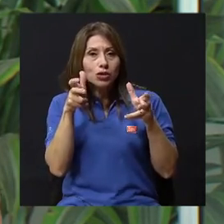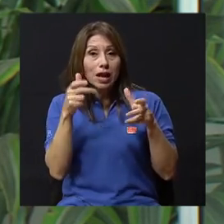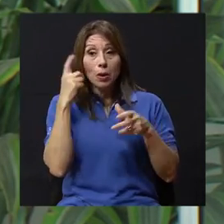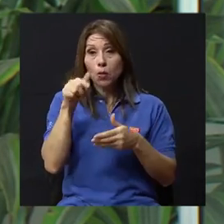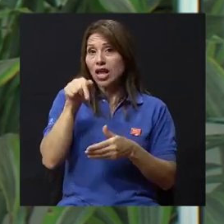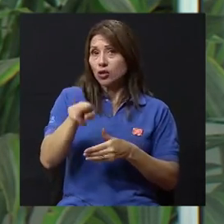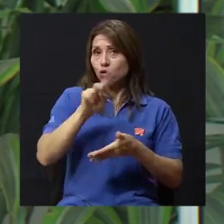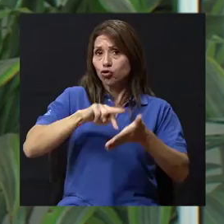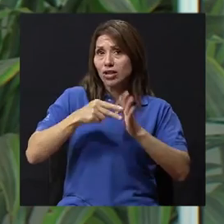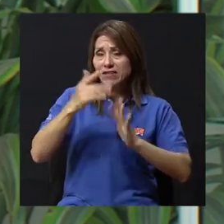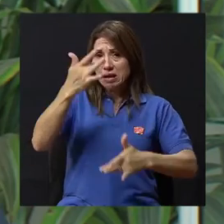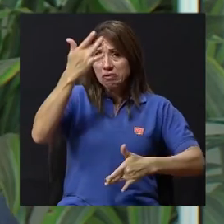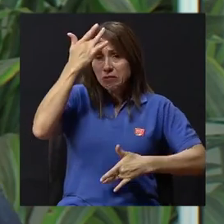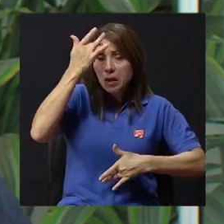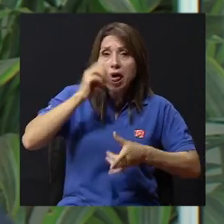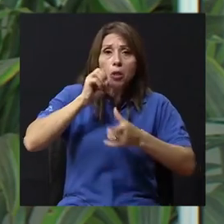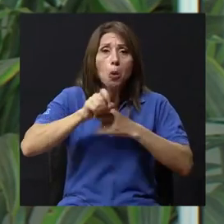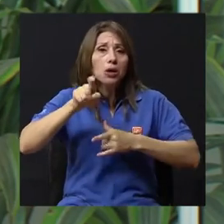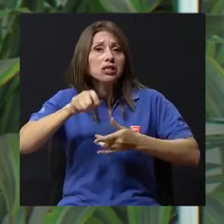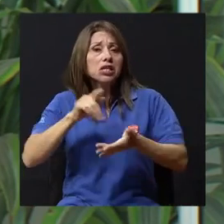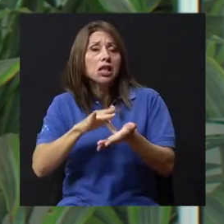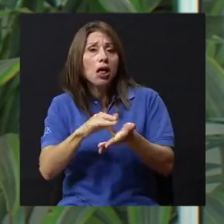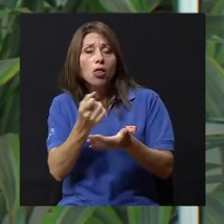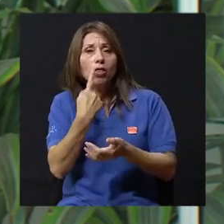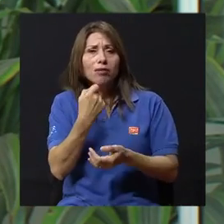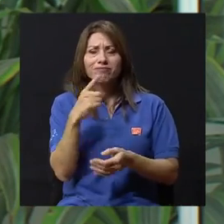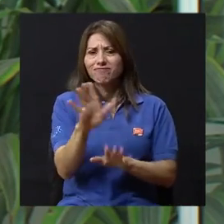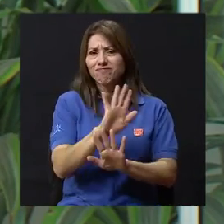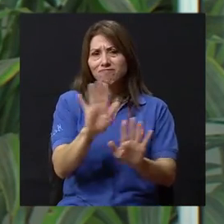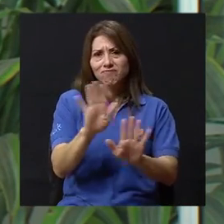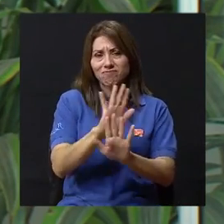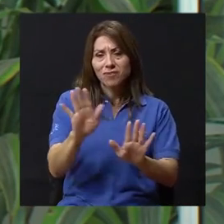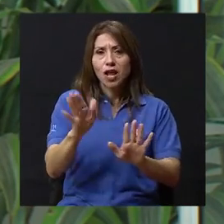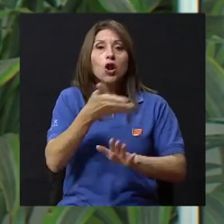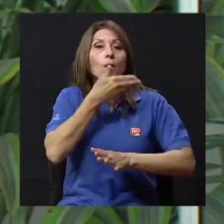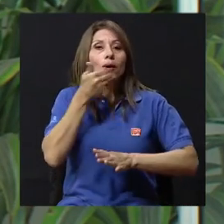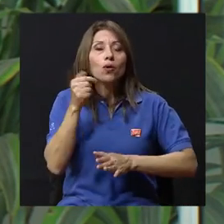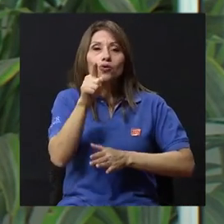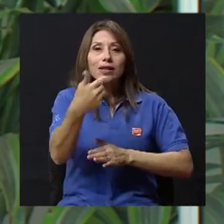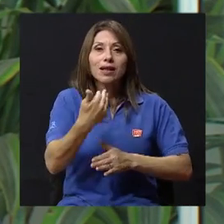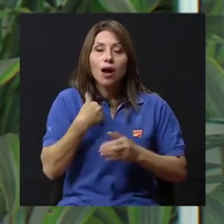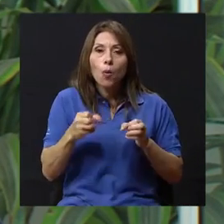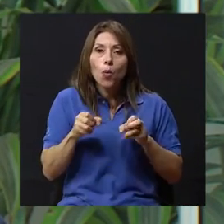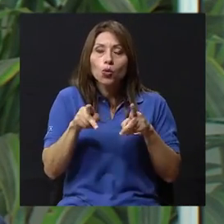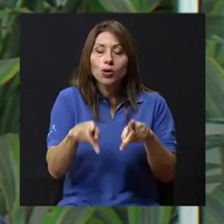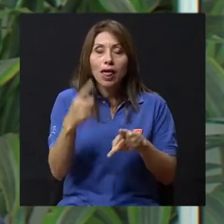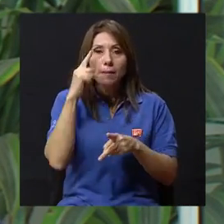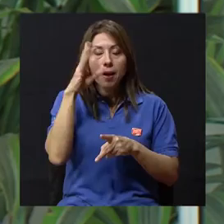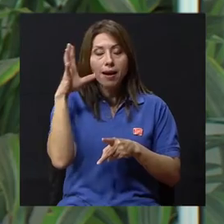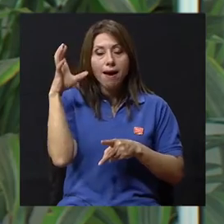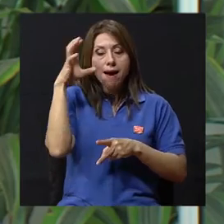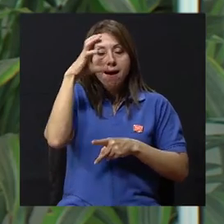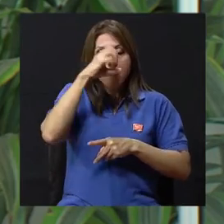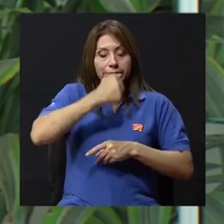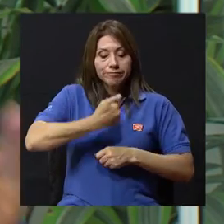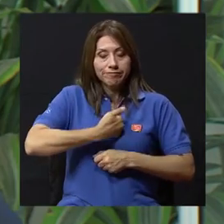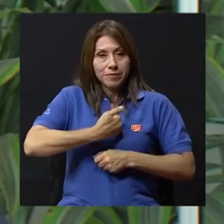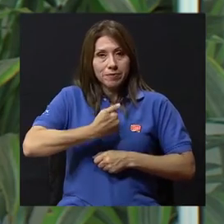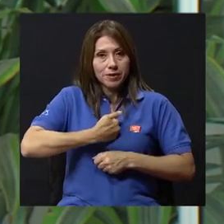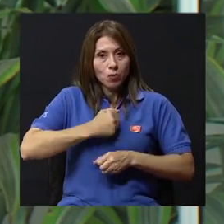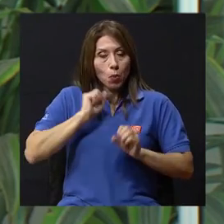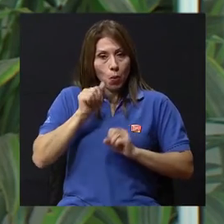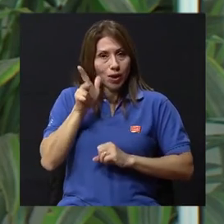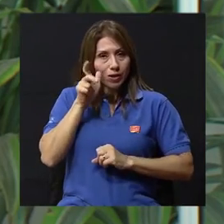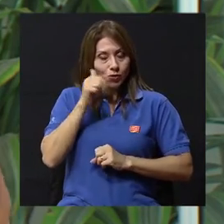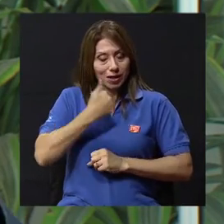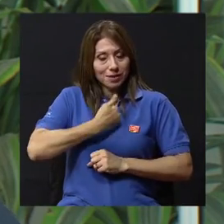como no hay ningún trastorno, no es que tenga que ponerse en tratamiento. Lo ideal es un espacio que le permita verse a sí mismo,